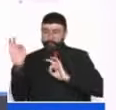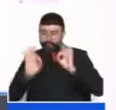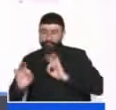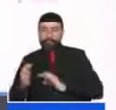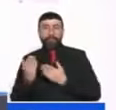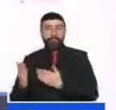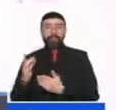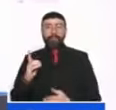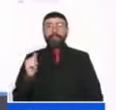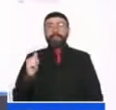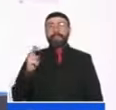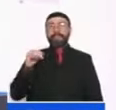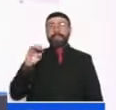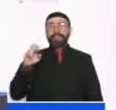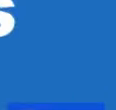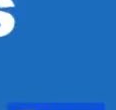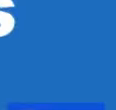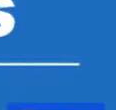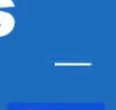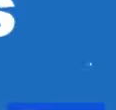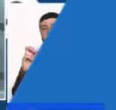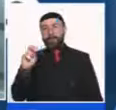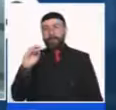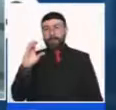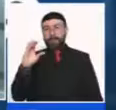Daniel Betancourt.